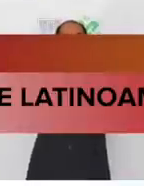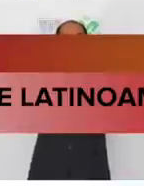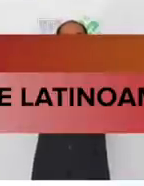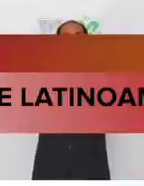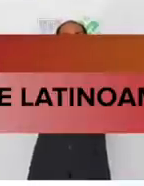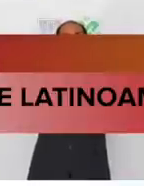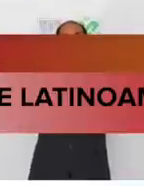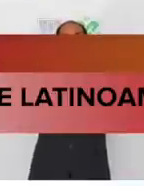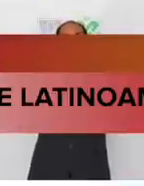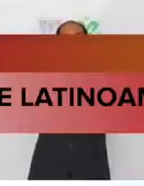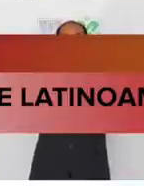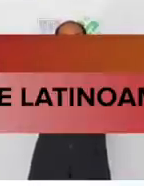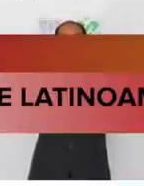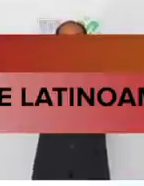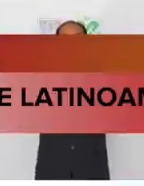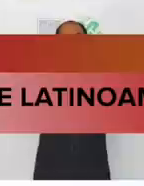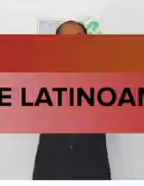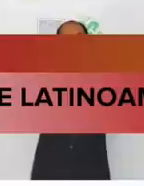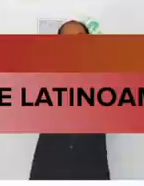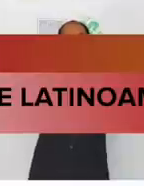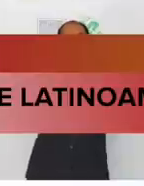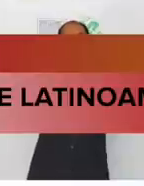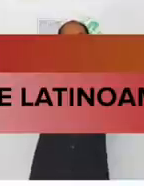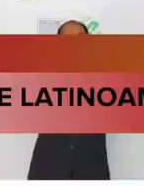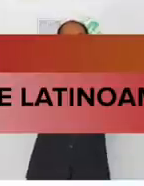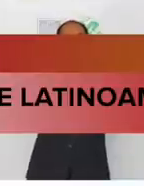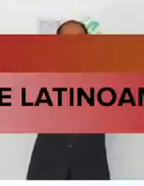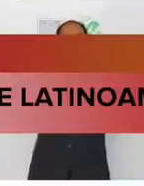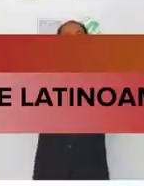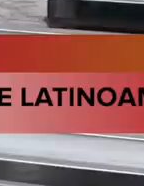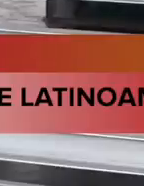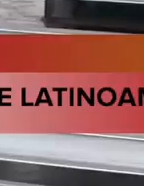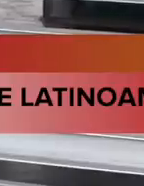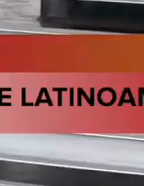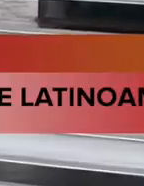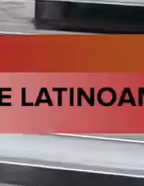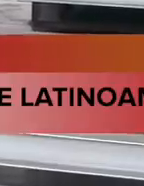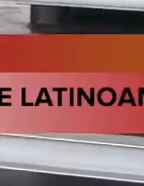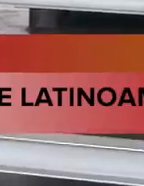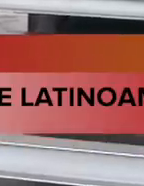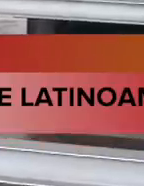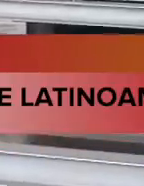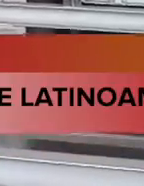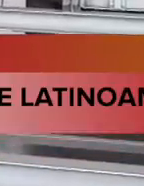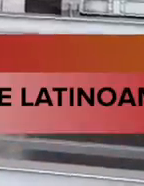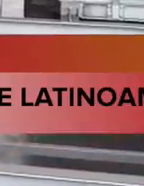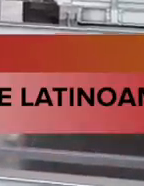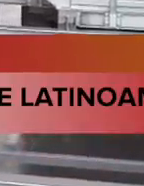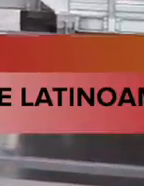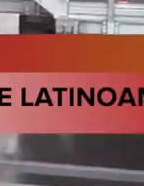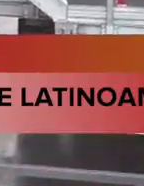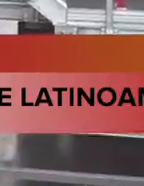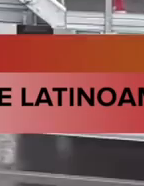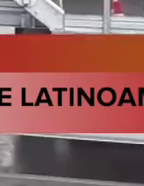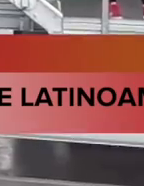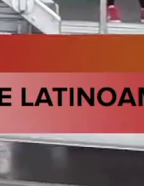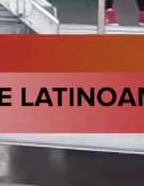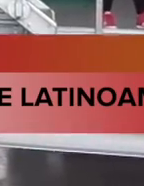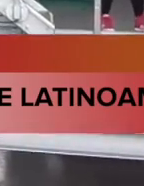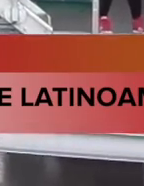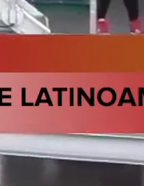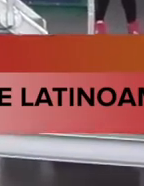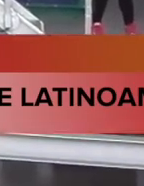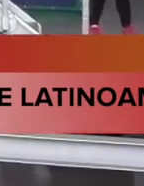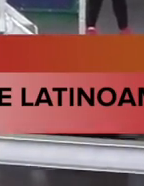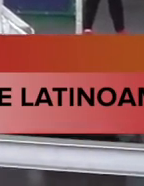que es muy importante mencionar y tiene que ver con la optimización de las rutas